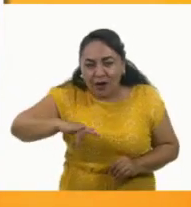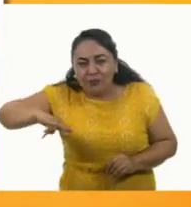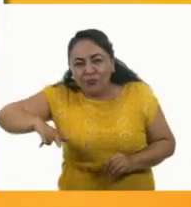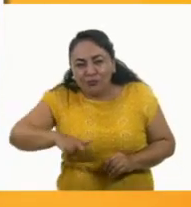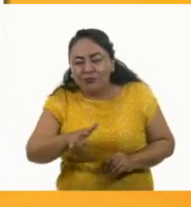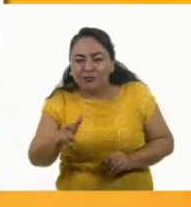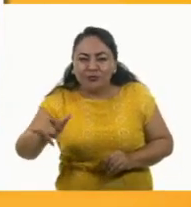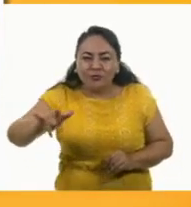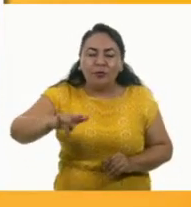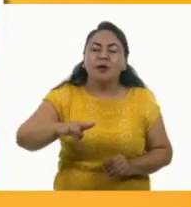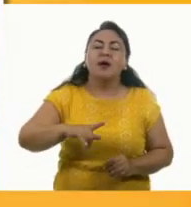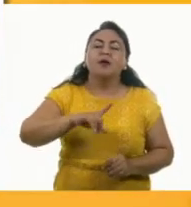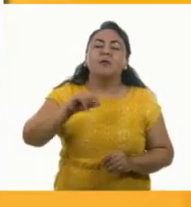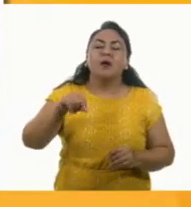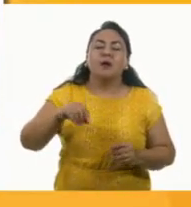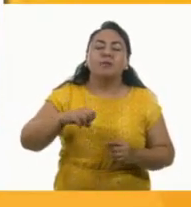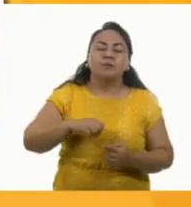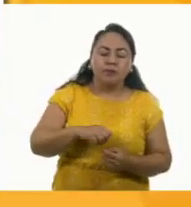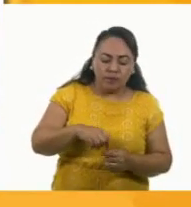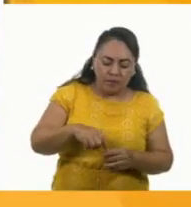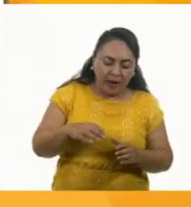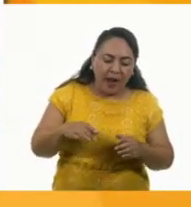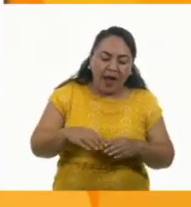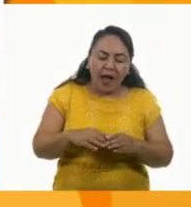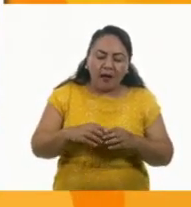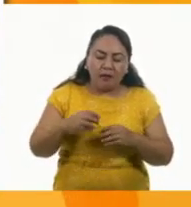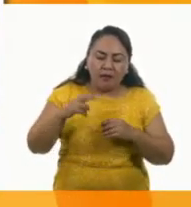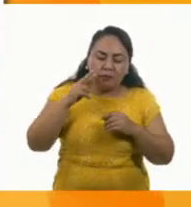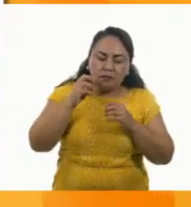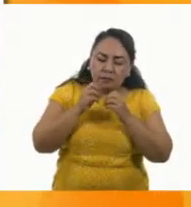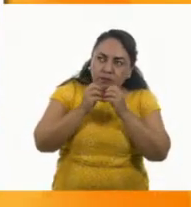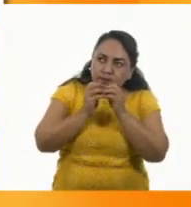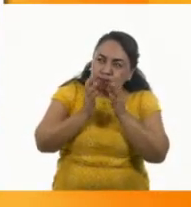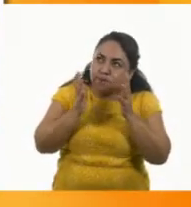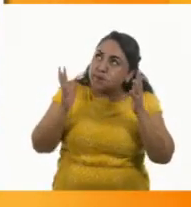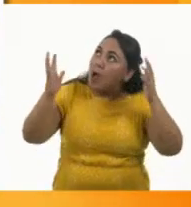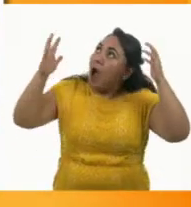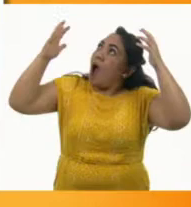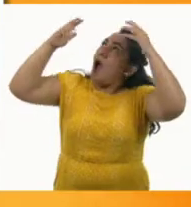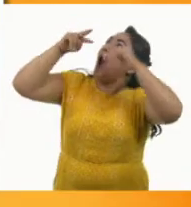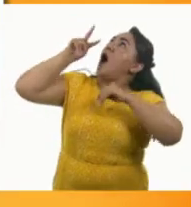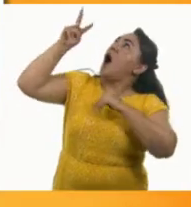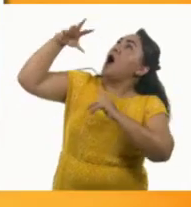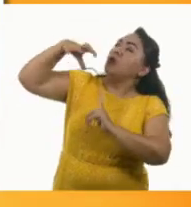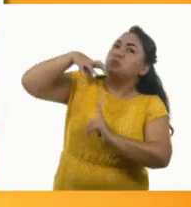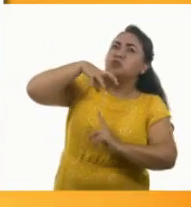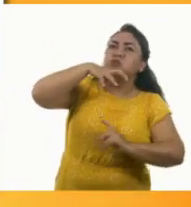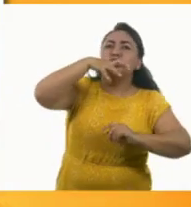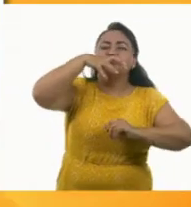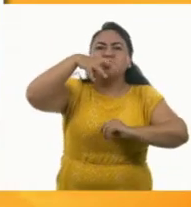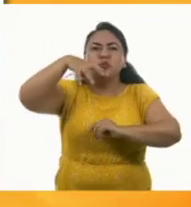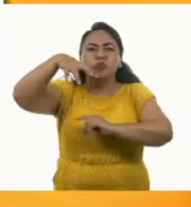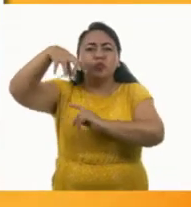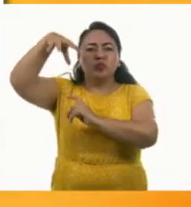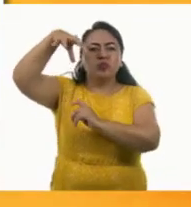Un globo se infló por encima de su cabeza y de su caja. Lo llevó flotando a descubrir las